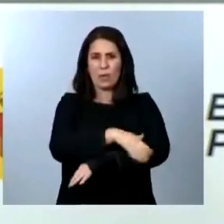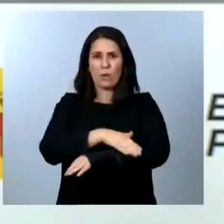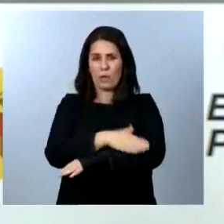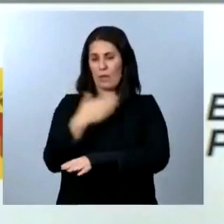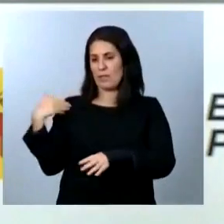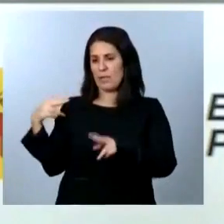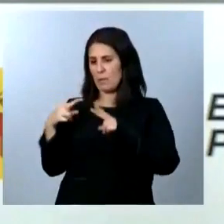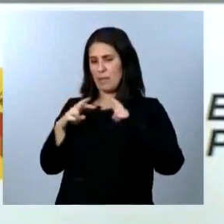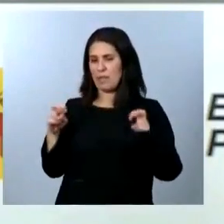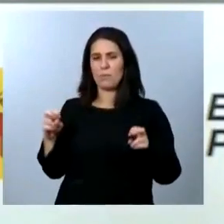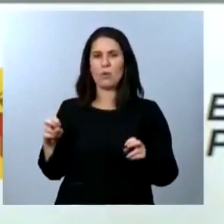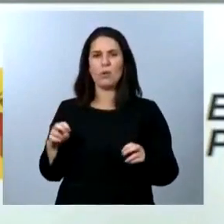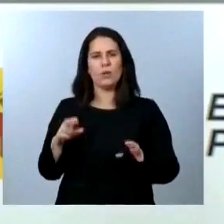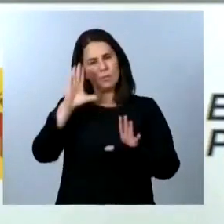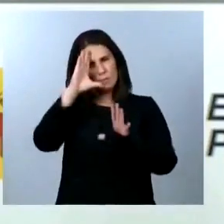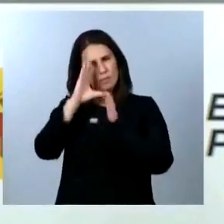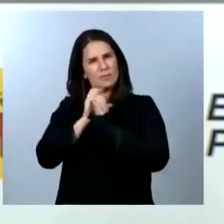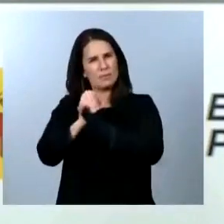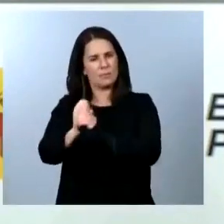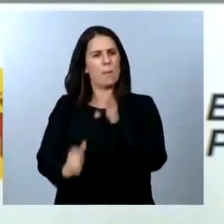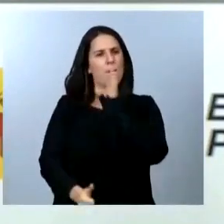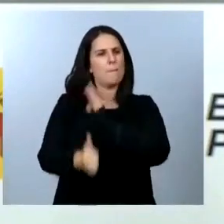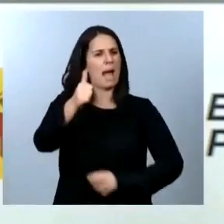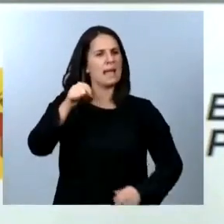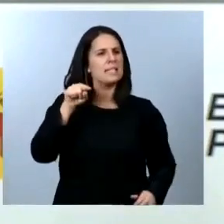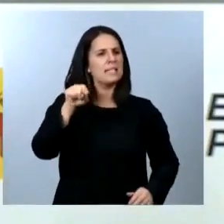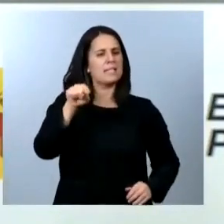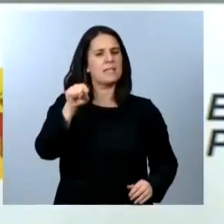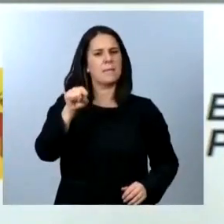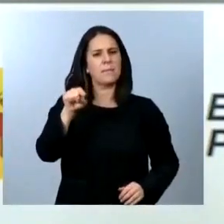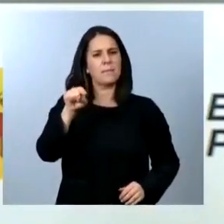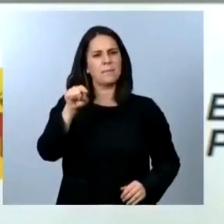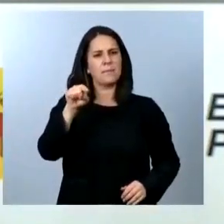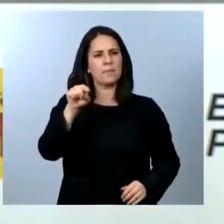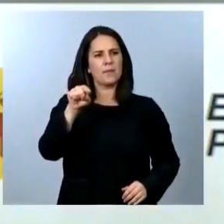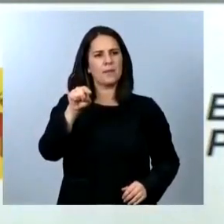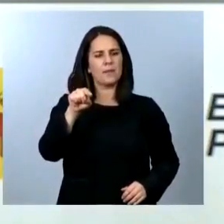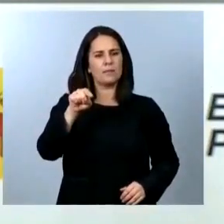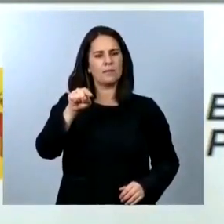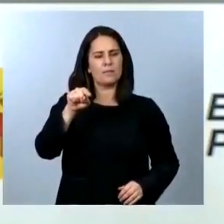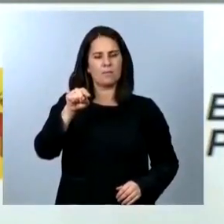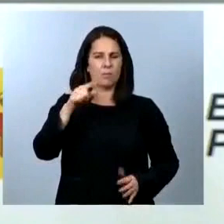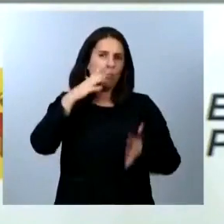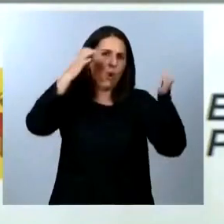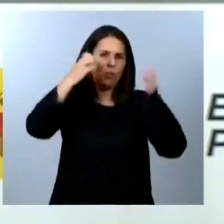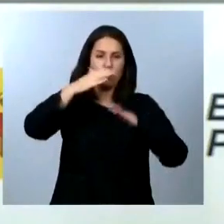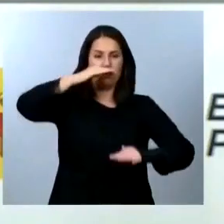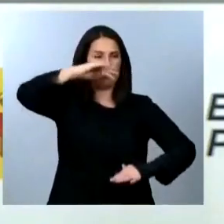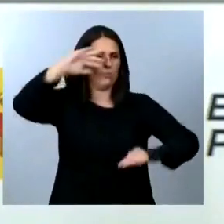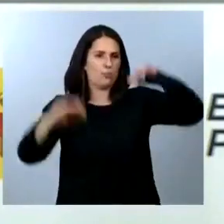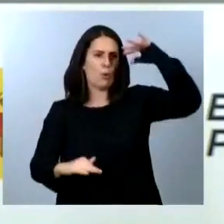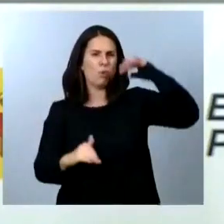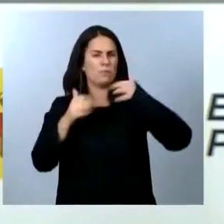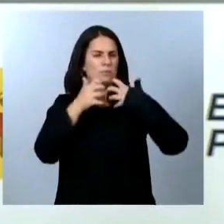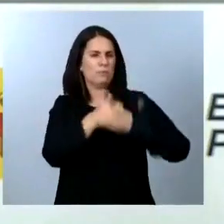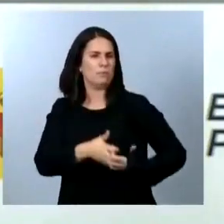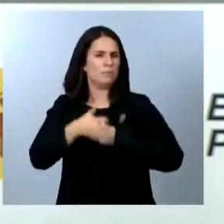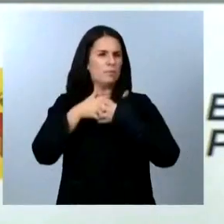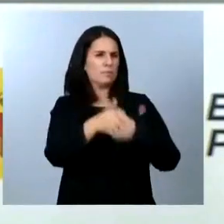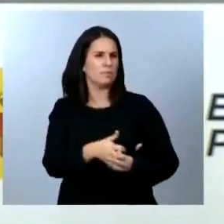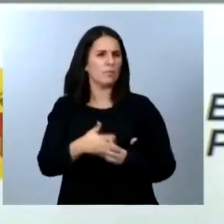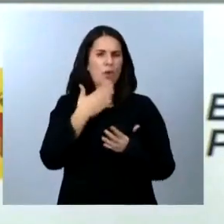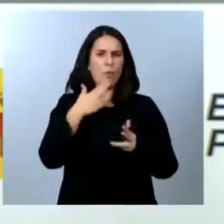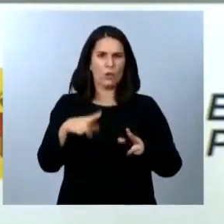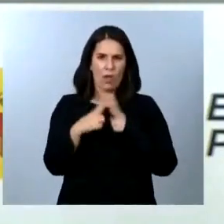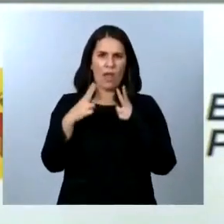puesto el foco sobre todo en una de las mayores desigualdades, en una de las mayores batallas que tenemos que librar como sociedad, y es la